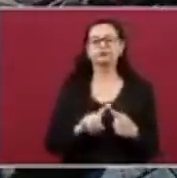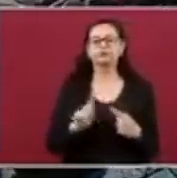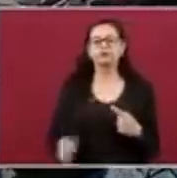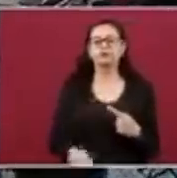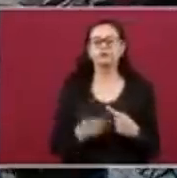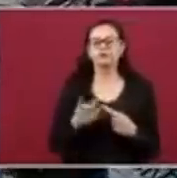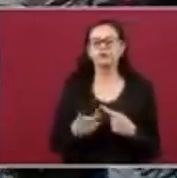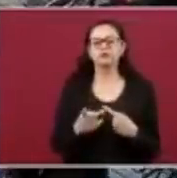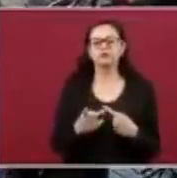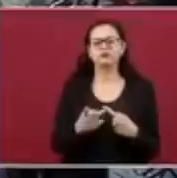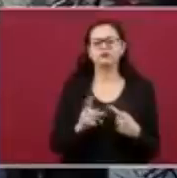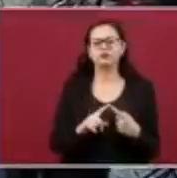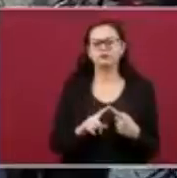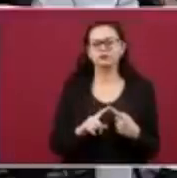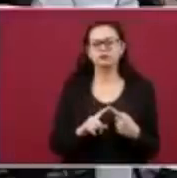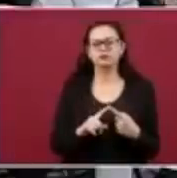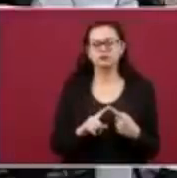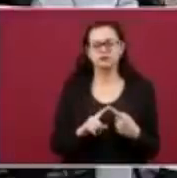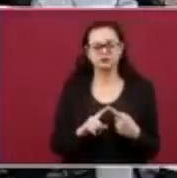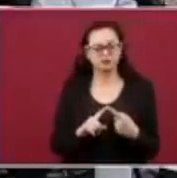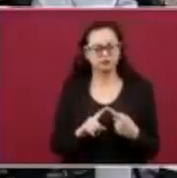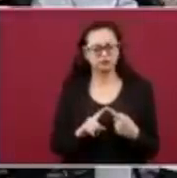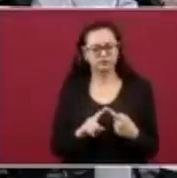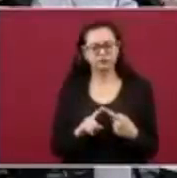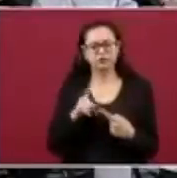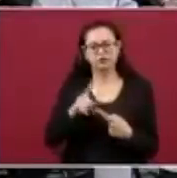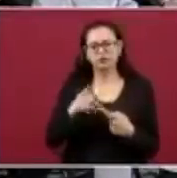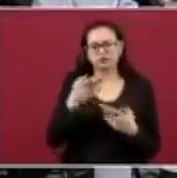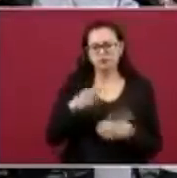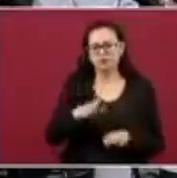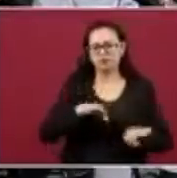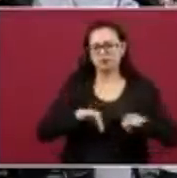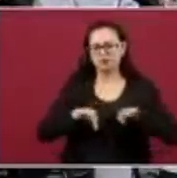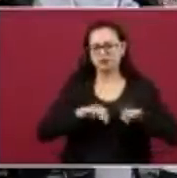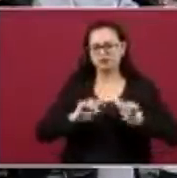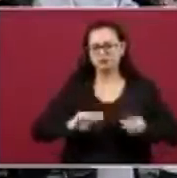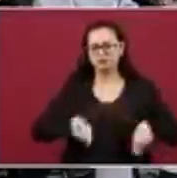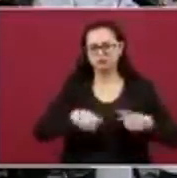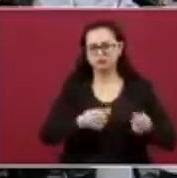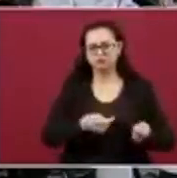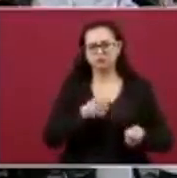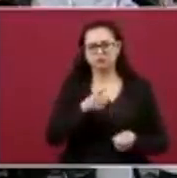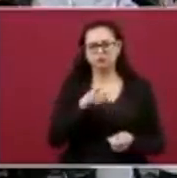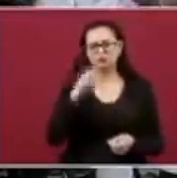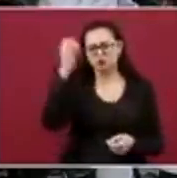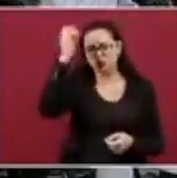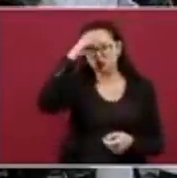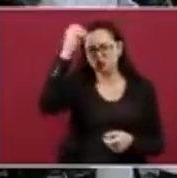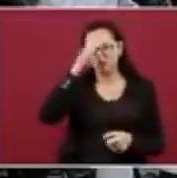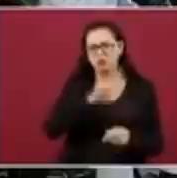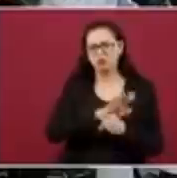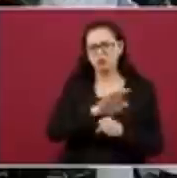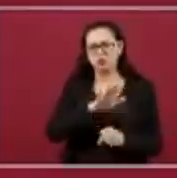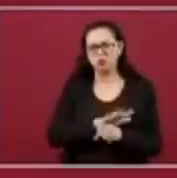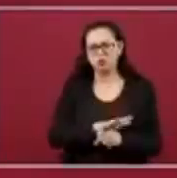Antonio Meade para laborar en un banco. Entonces, bueno, quisiera saber su opinión al respecto. Si